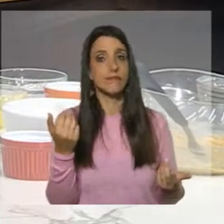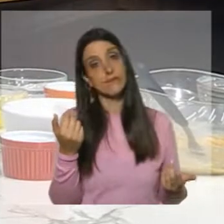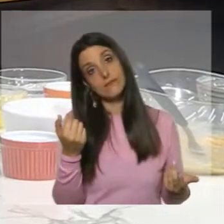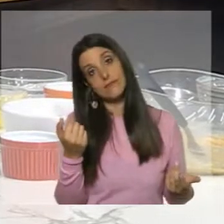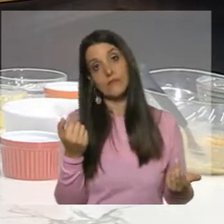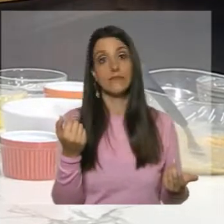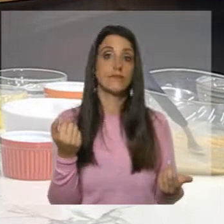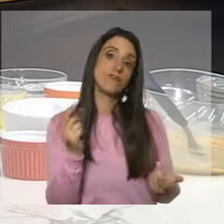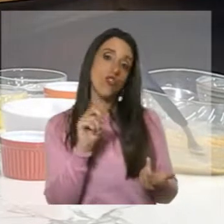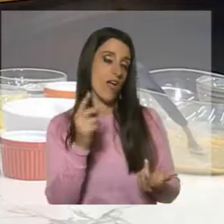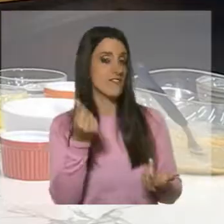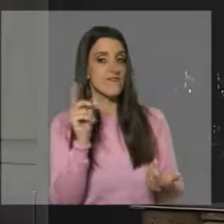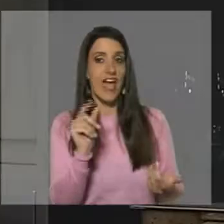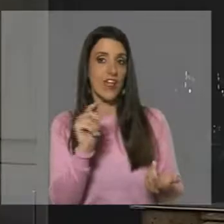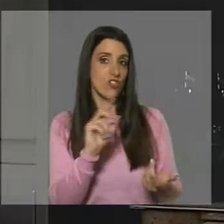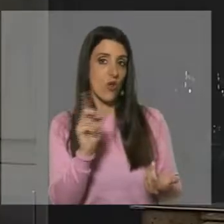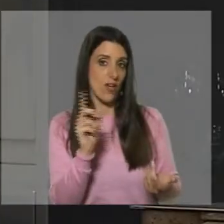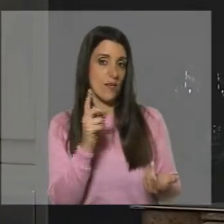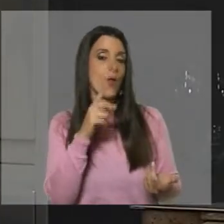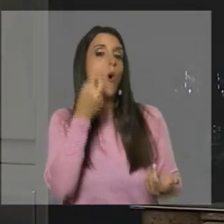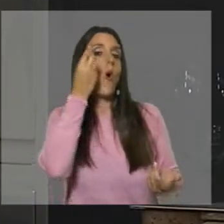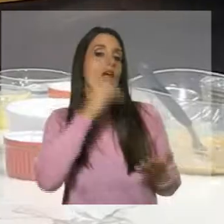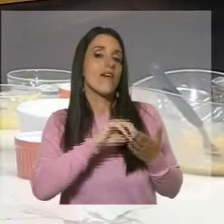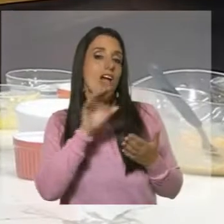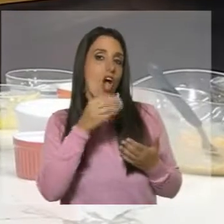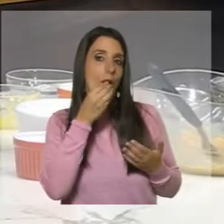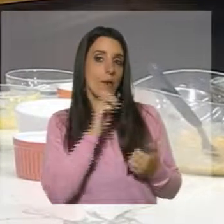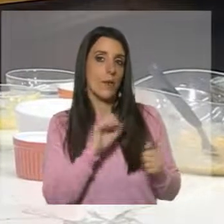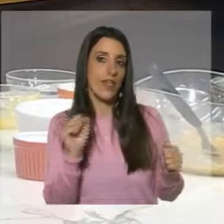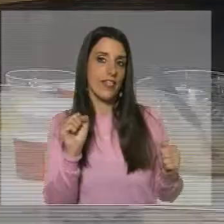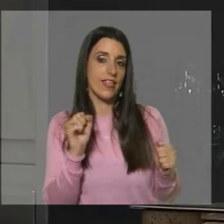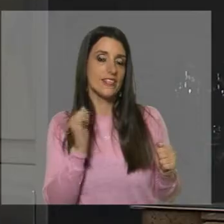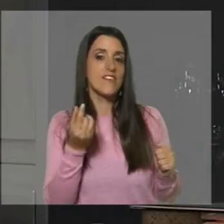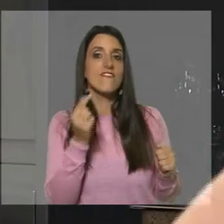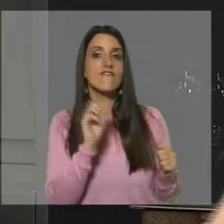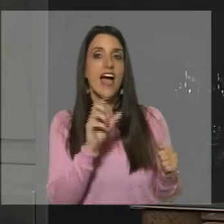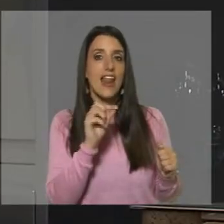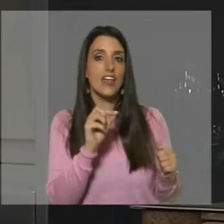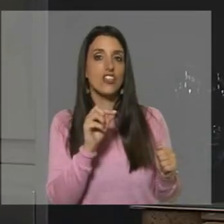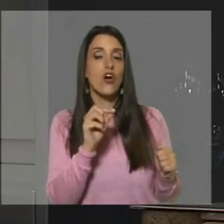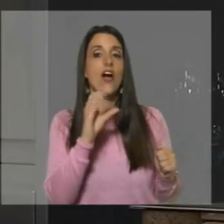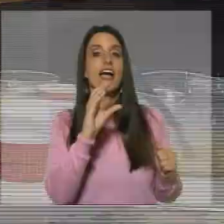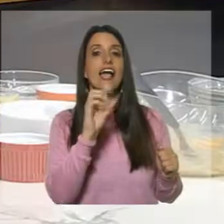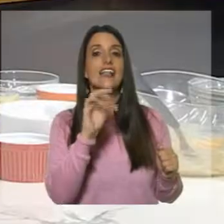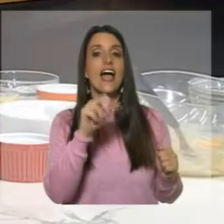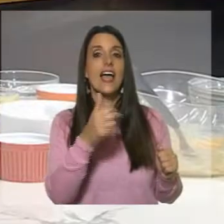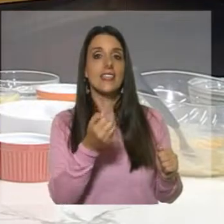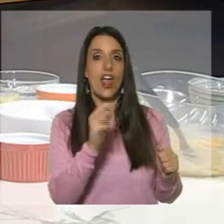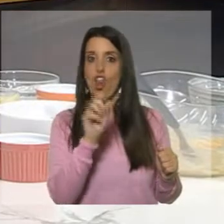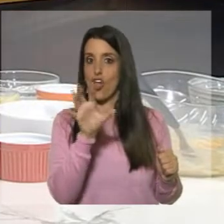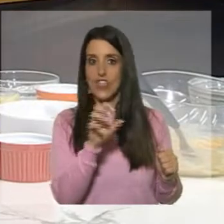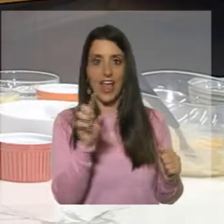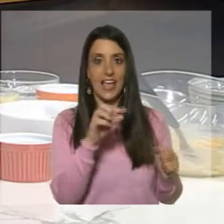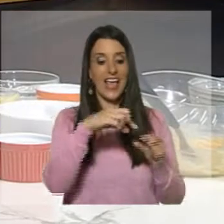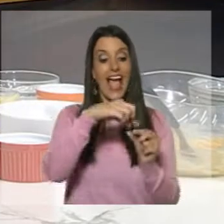Bueno, no es barato. Pero para darse un gustito se puede. Sí. Son más baratas los dátiles que las castañas. Viste que castañas ni traje, ¿no? No, si la